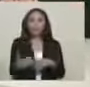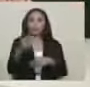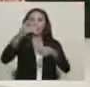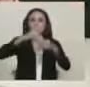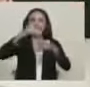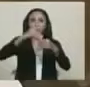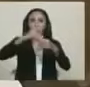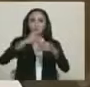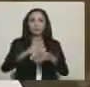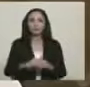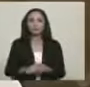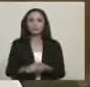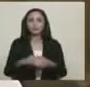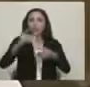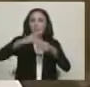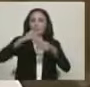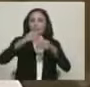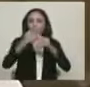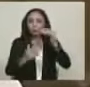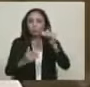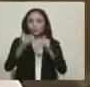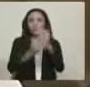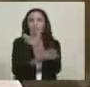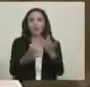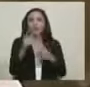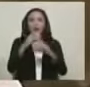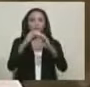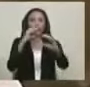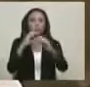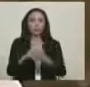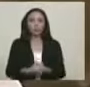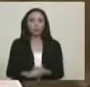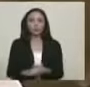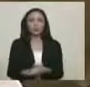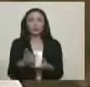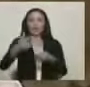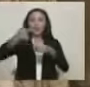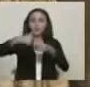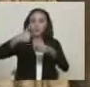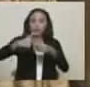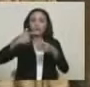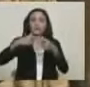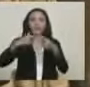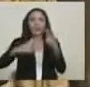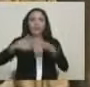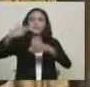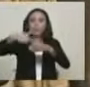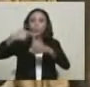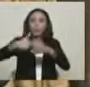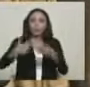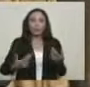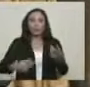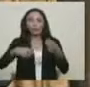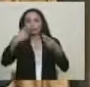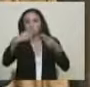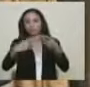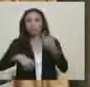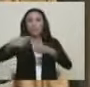El valor y el precio de la gasolina y de los hidrocarburos internos en el mercado